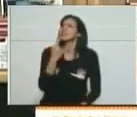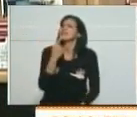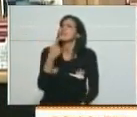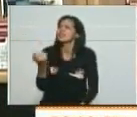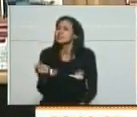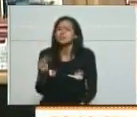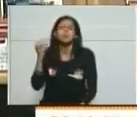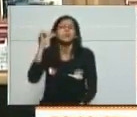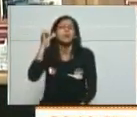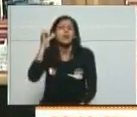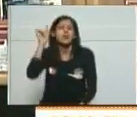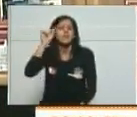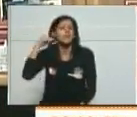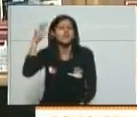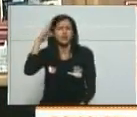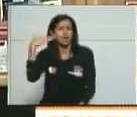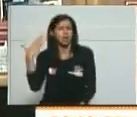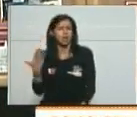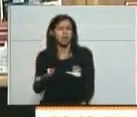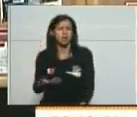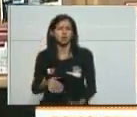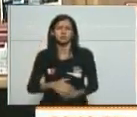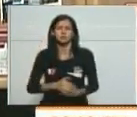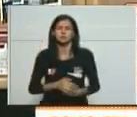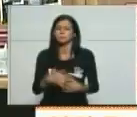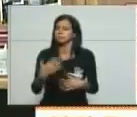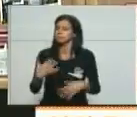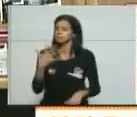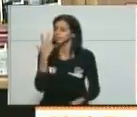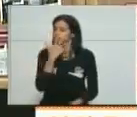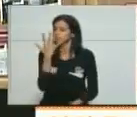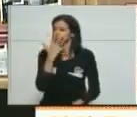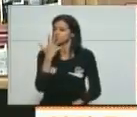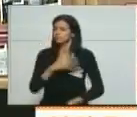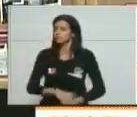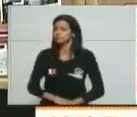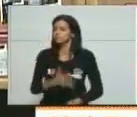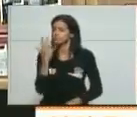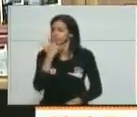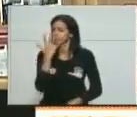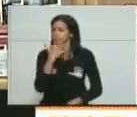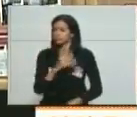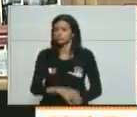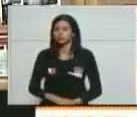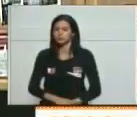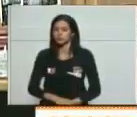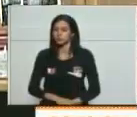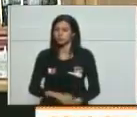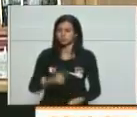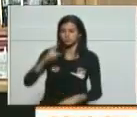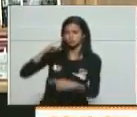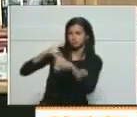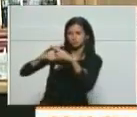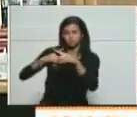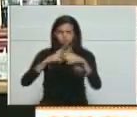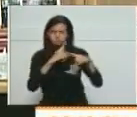Uno se llena de dudas, ¿verdad? Porque el que está picado de culebra, cuando ve un bejuco,